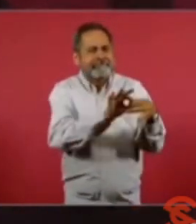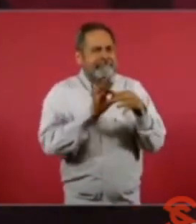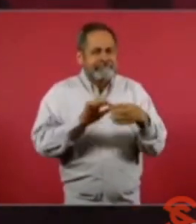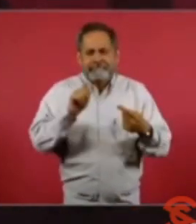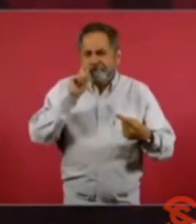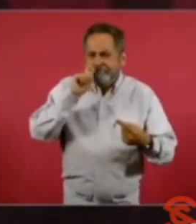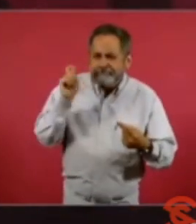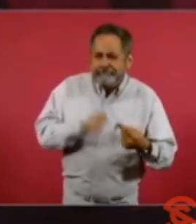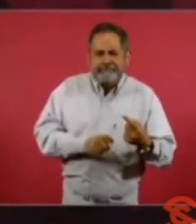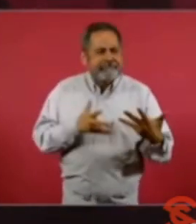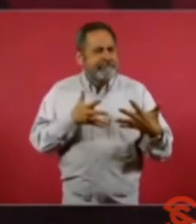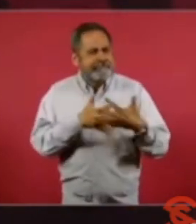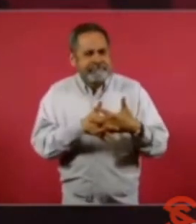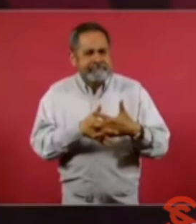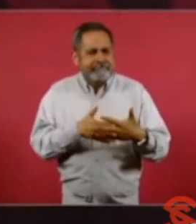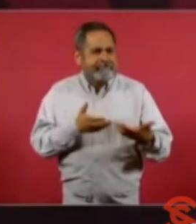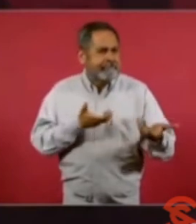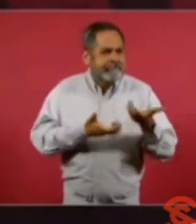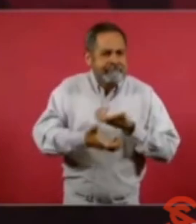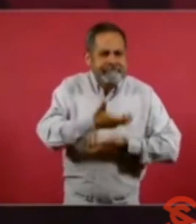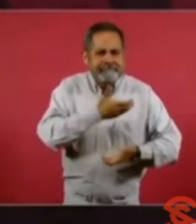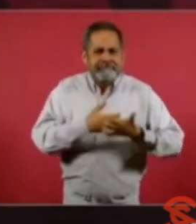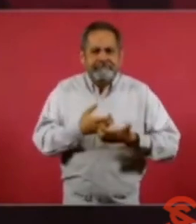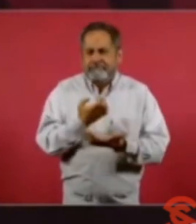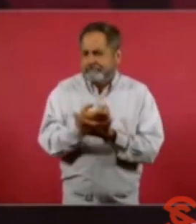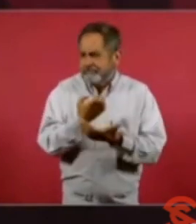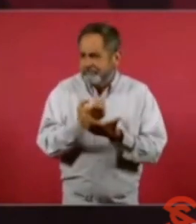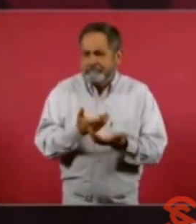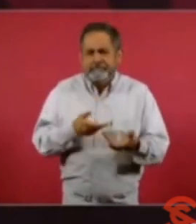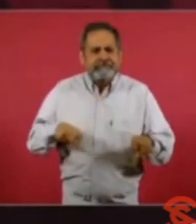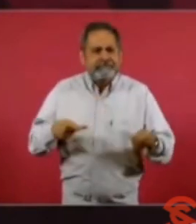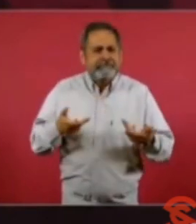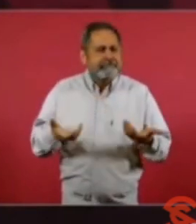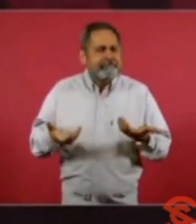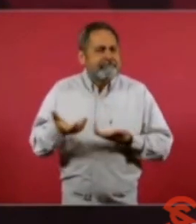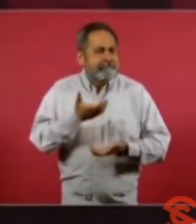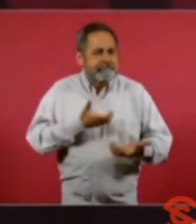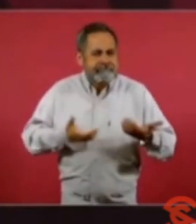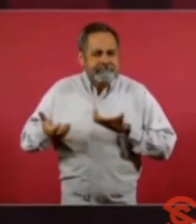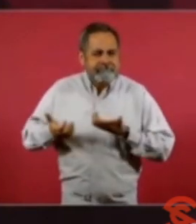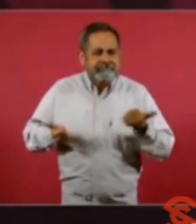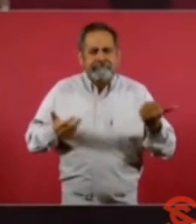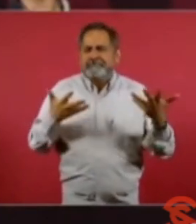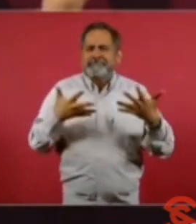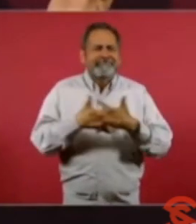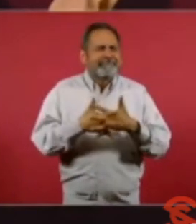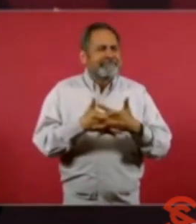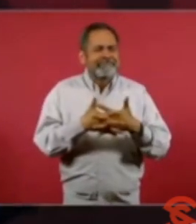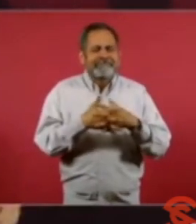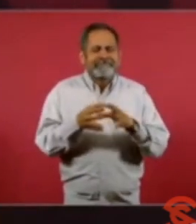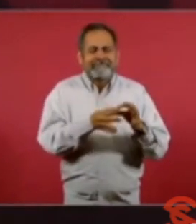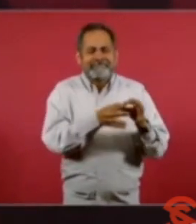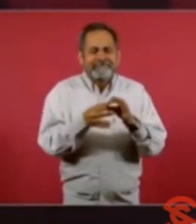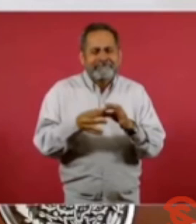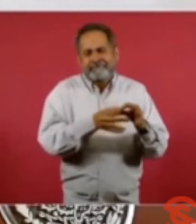amistad de cooperación económica de comercio tenemos